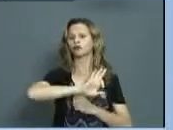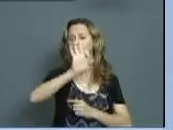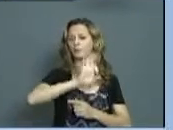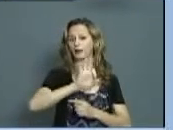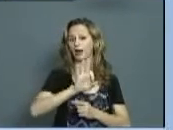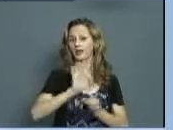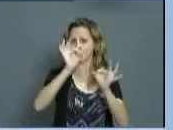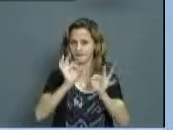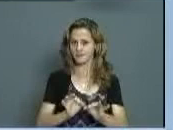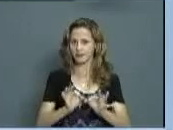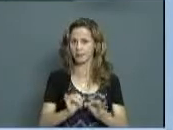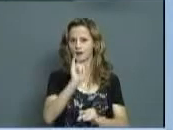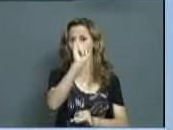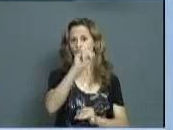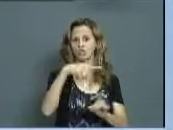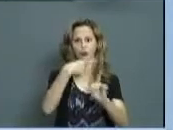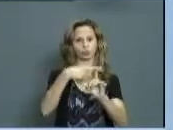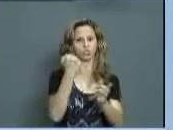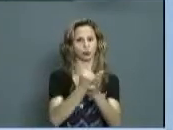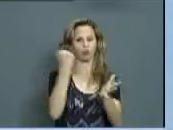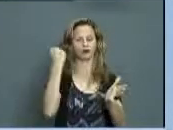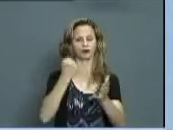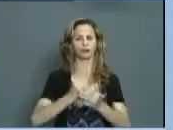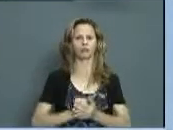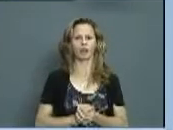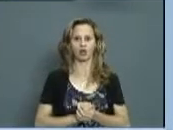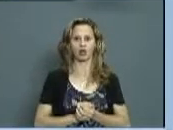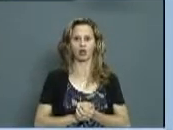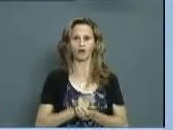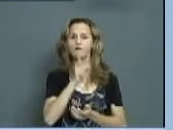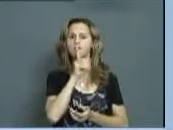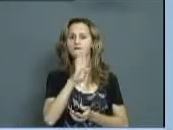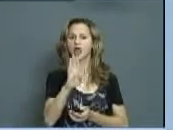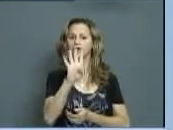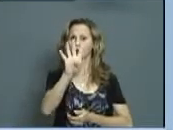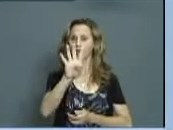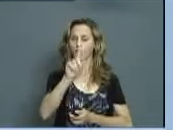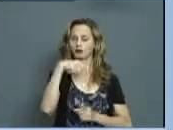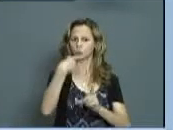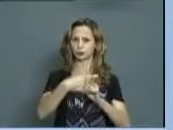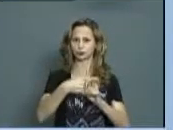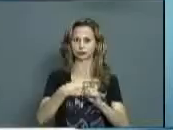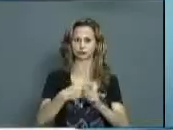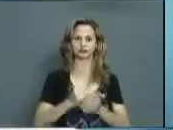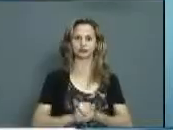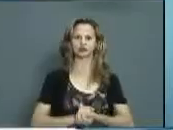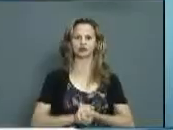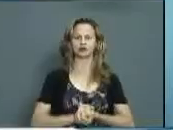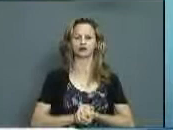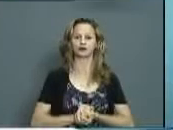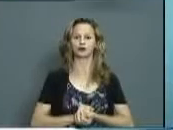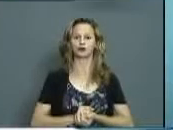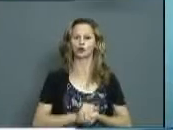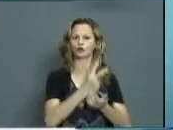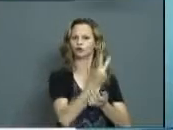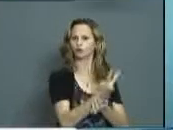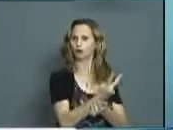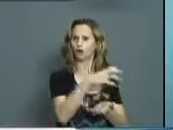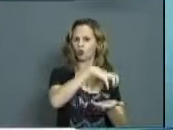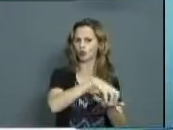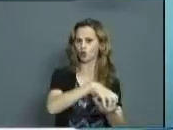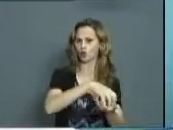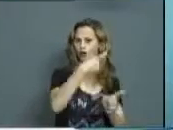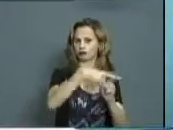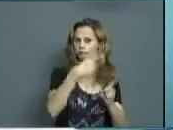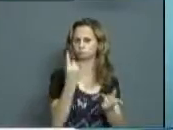Fran País García, todos son contactos de confirmados. El municipio de Banes, con 4 positivos. Área de salud, César Fornet, 2 casos contactos de